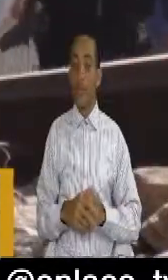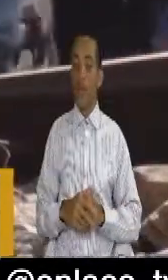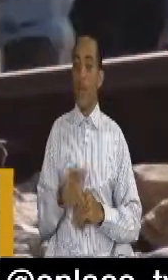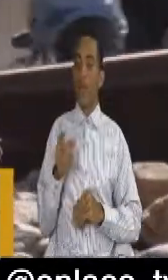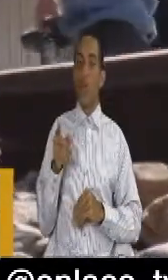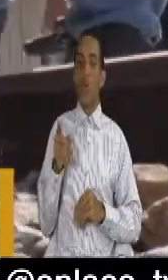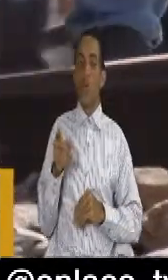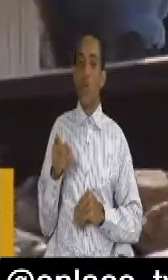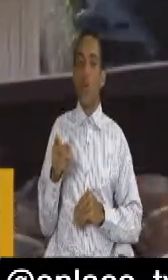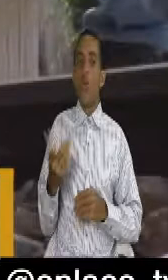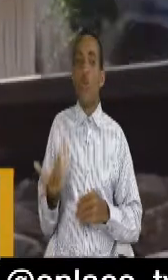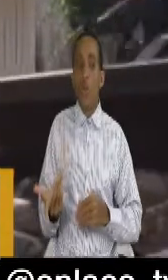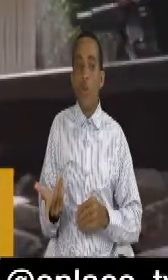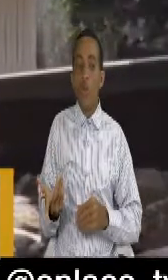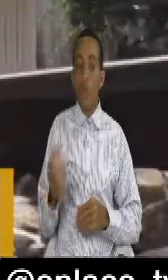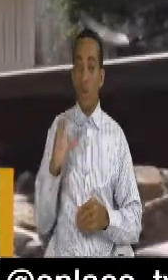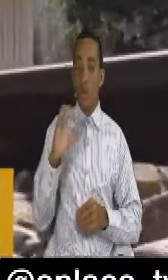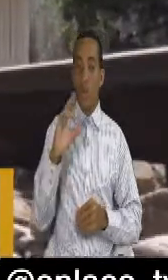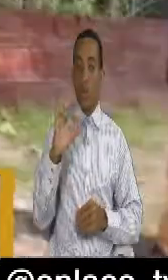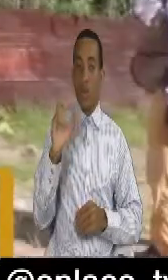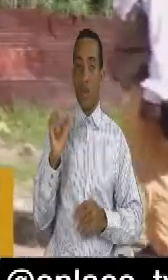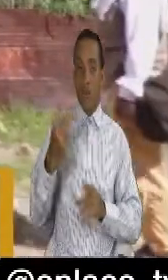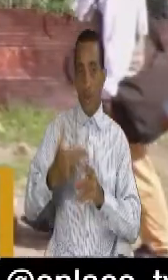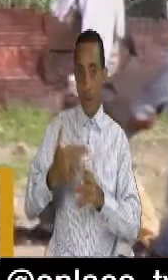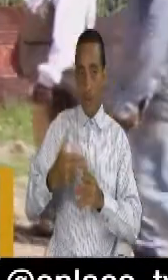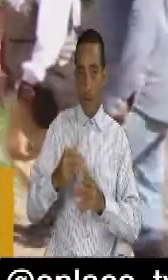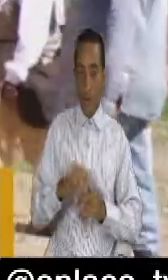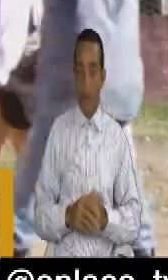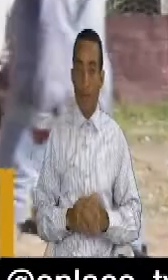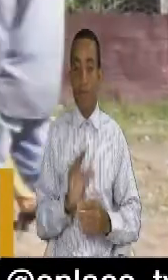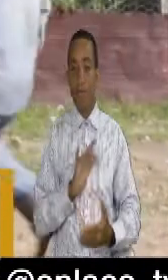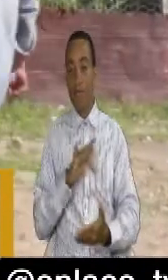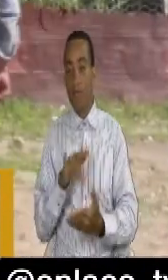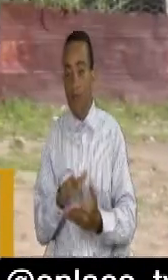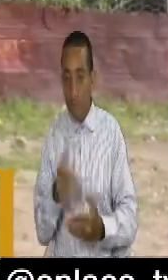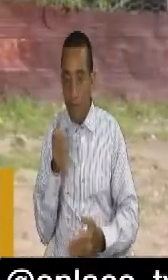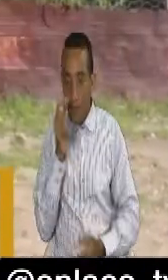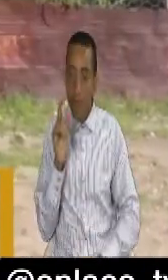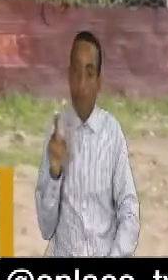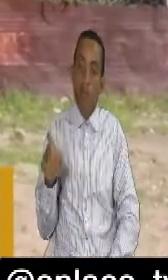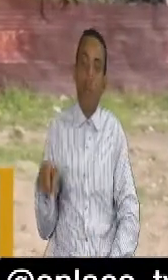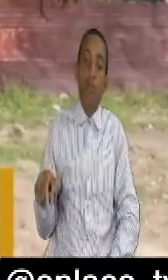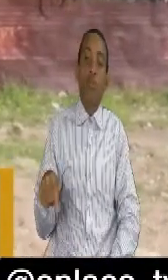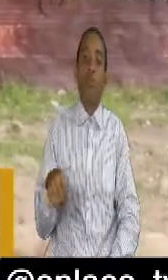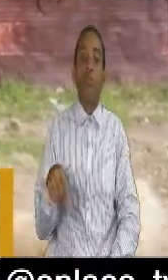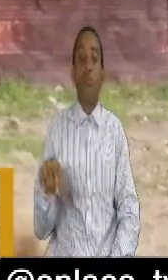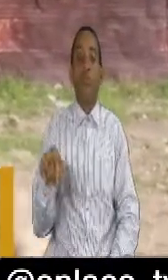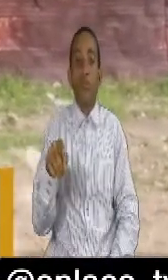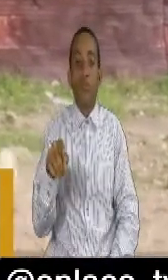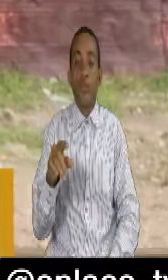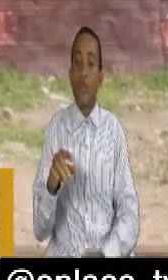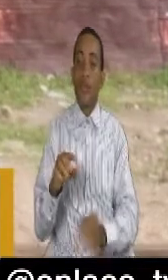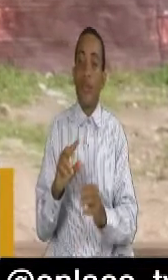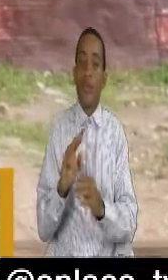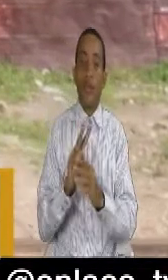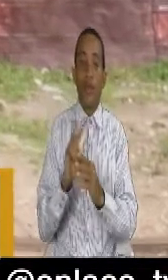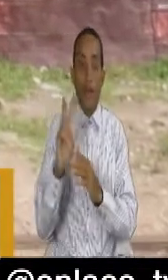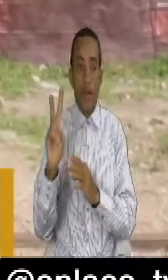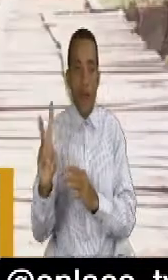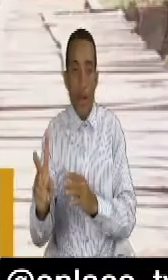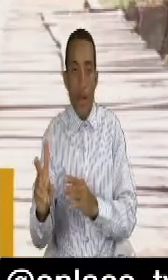La Oficina de Política Rural acompañó el recorrido de la obra de construcción del puente en la vereda Cuatro Bocas del corregimiento del